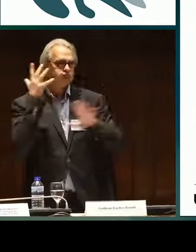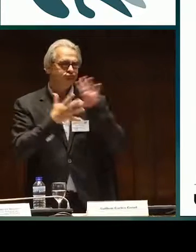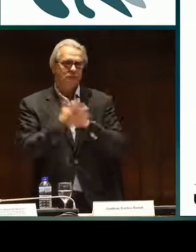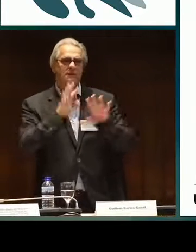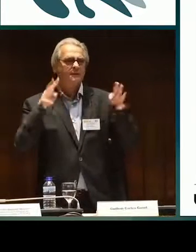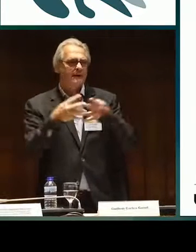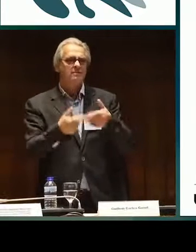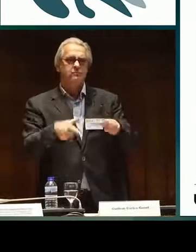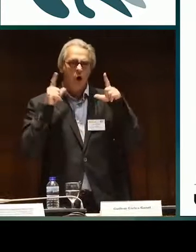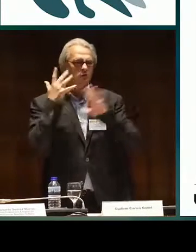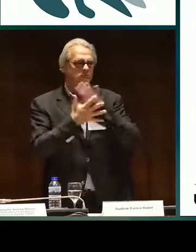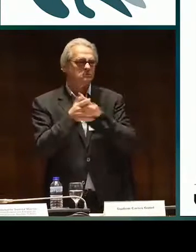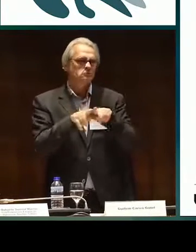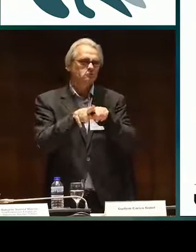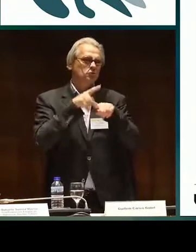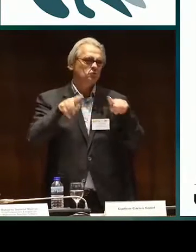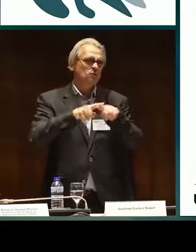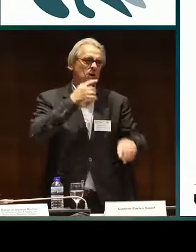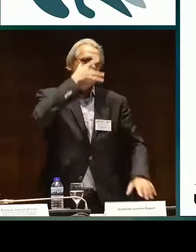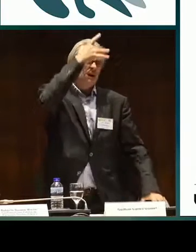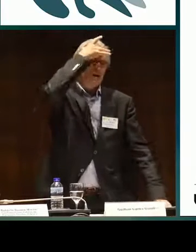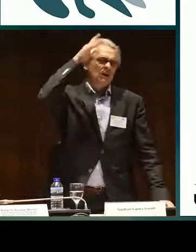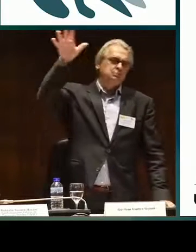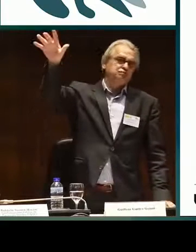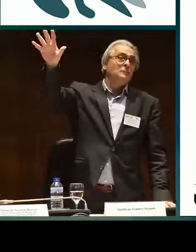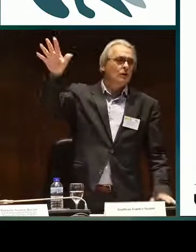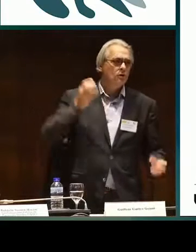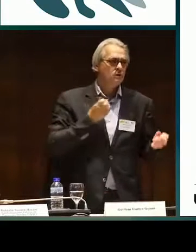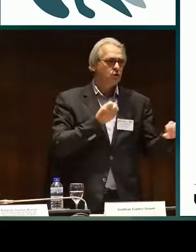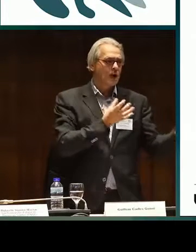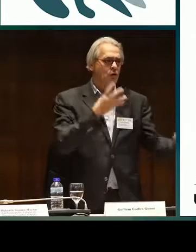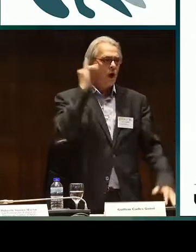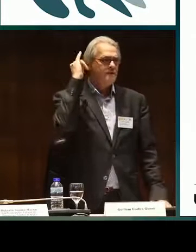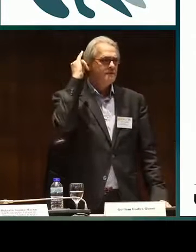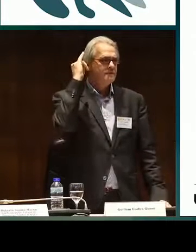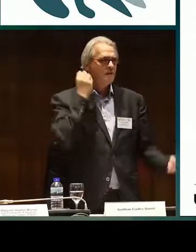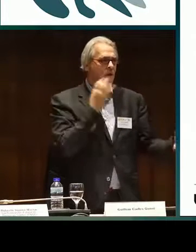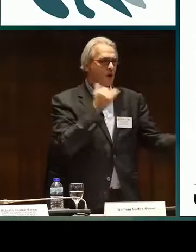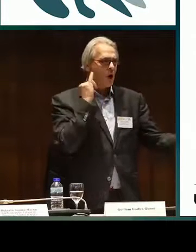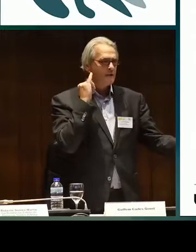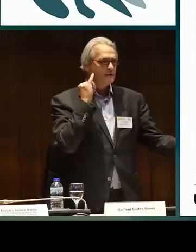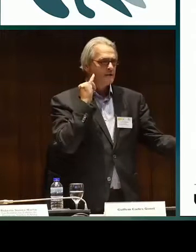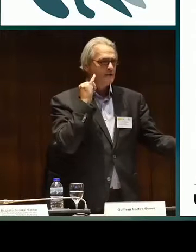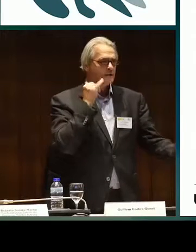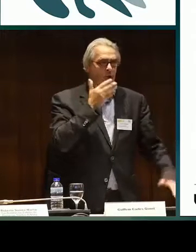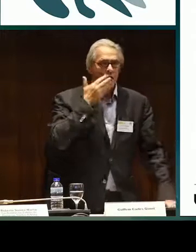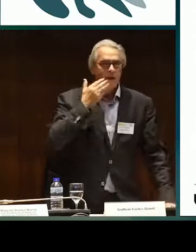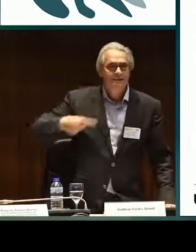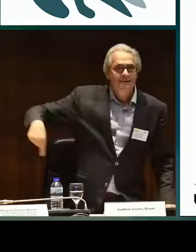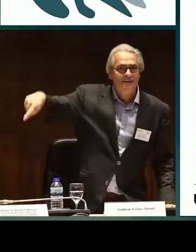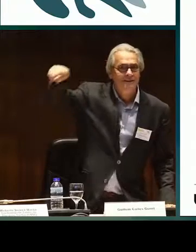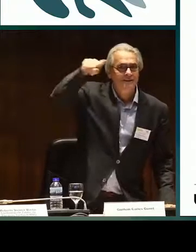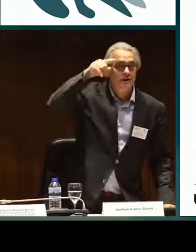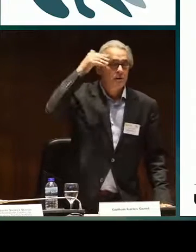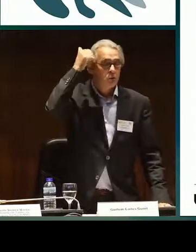de darnos protagonismo a través de nuestra lengua. Aunque sí que proliferan muchos modelos signantes